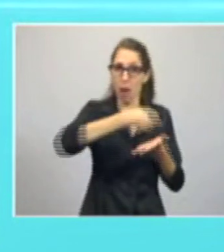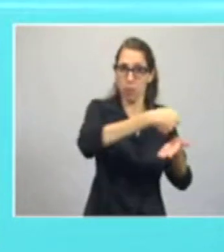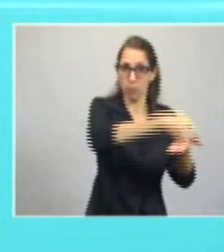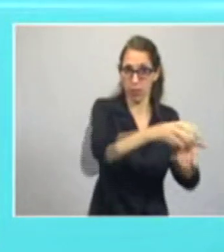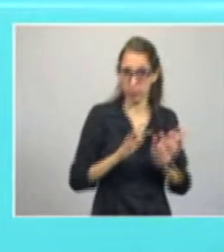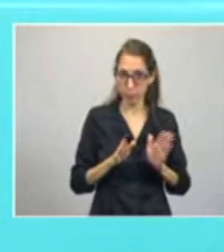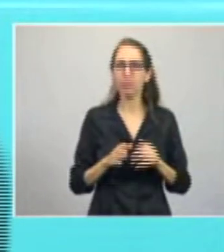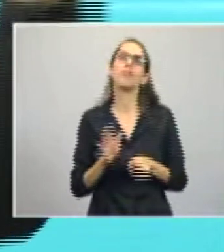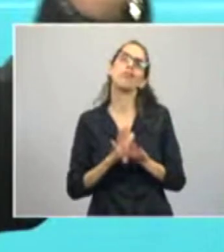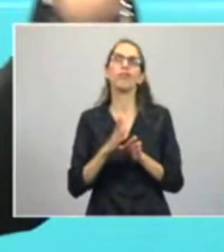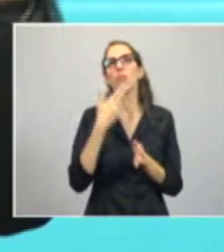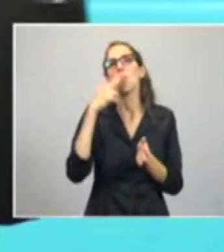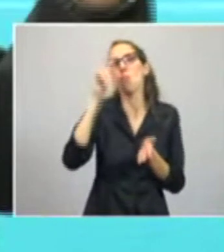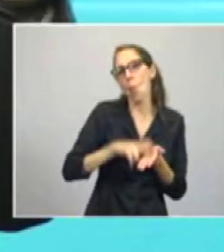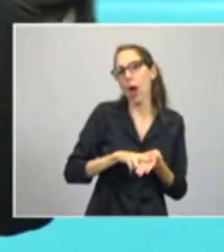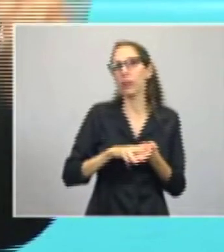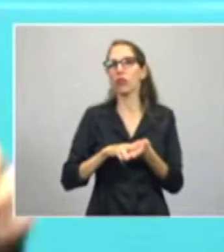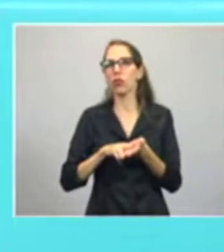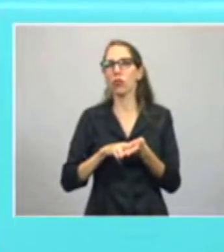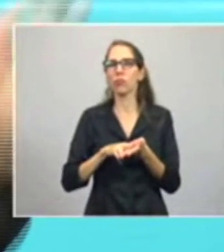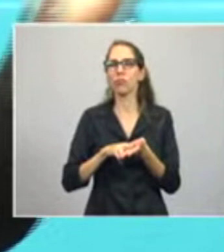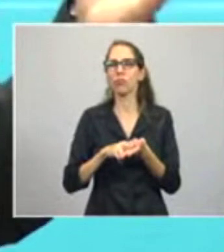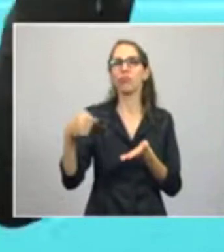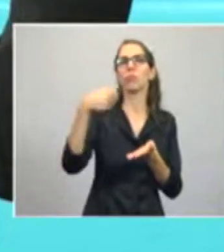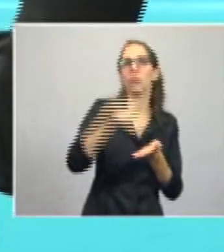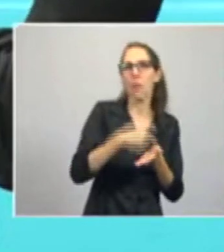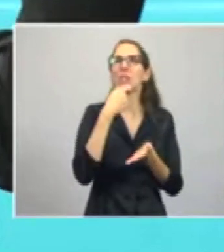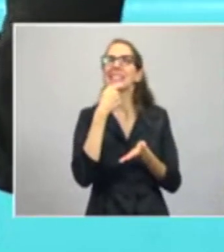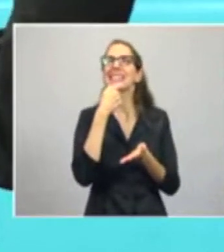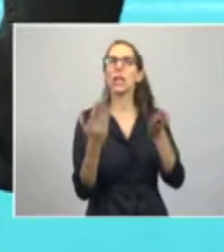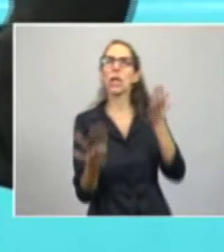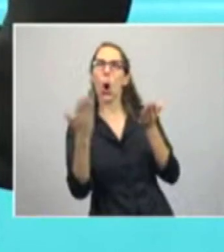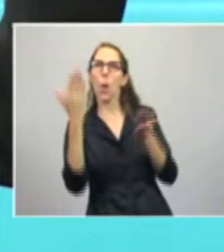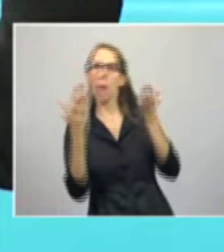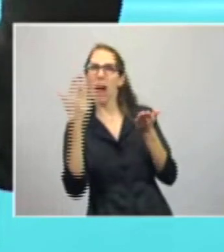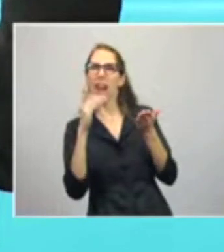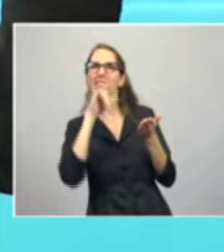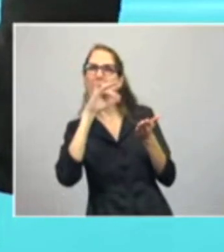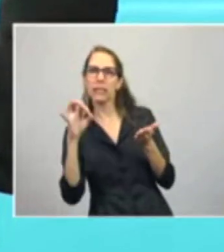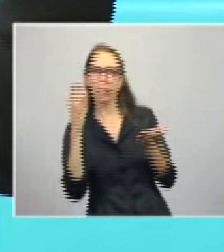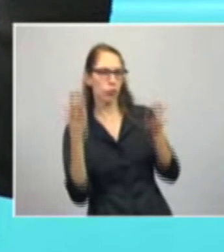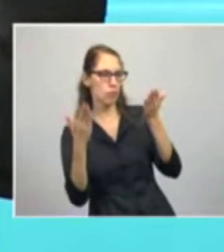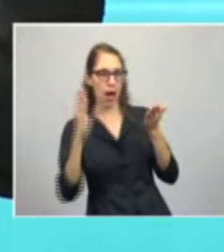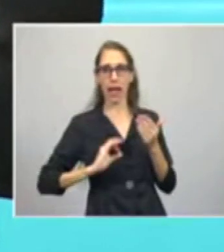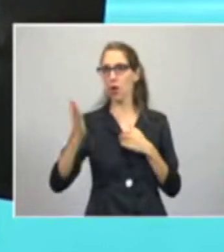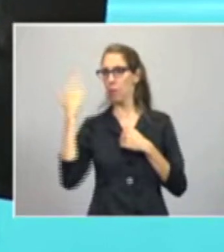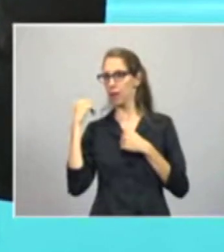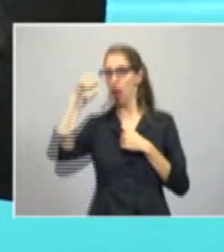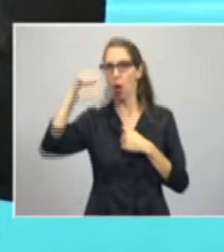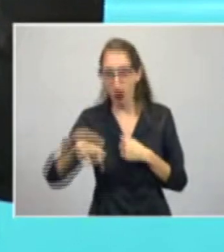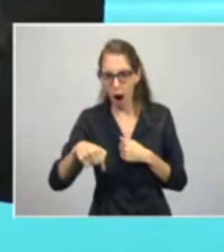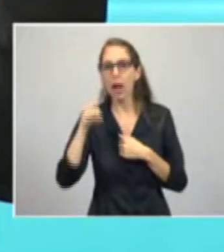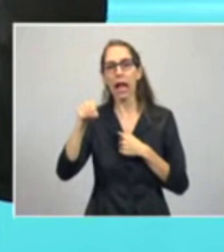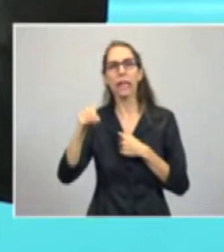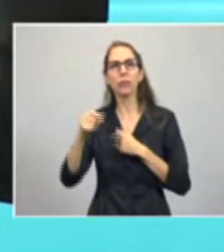el impuesto cuando se compara la tasa para ser más preciso, cuando se compara con el año pasado, creció menos que la